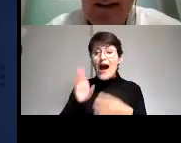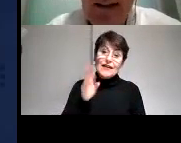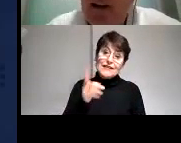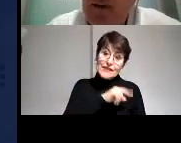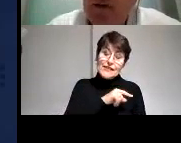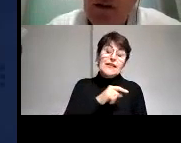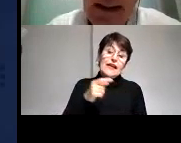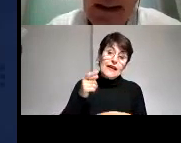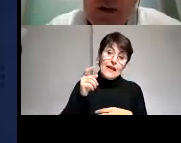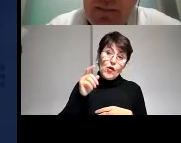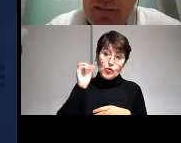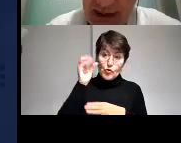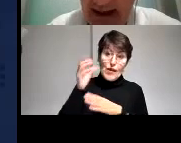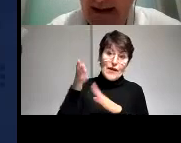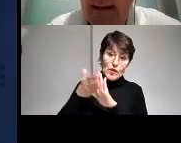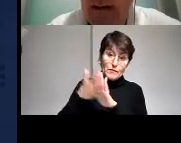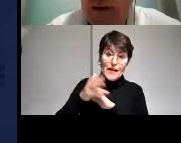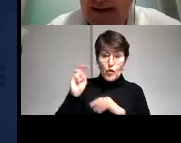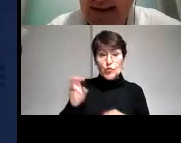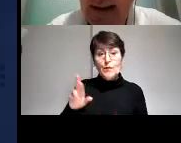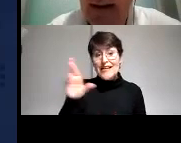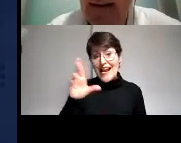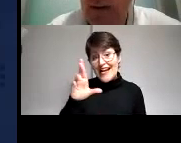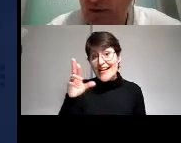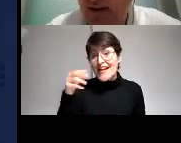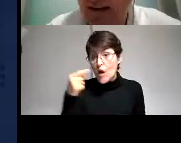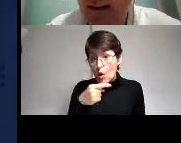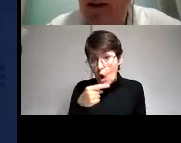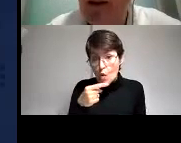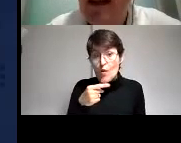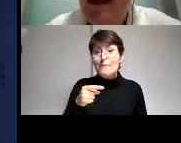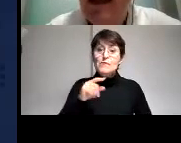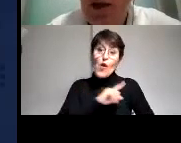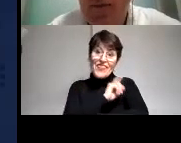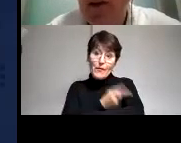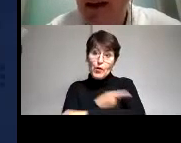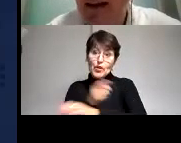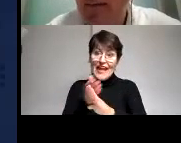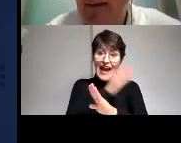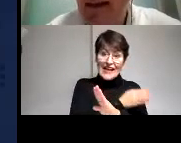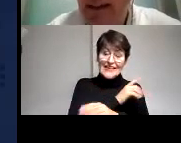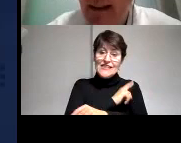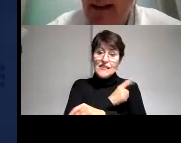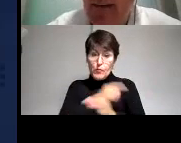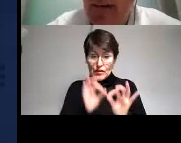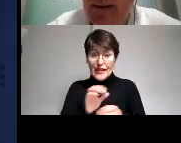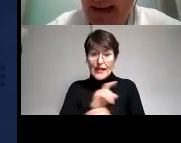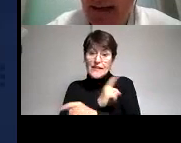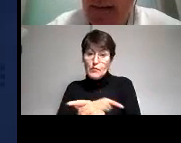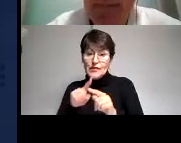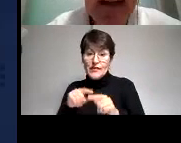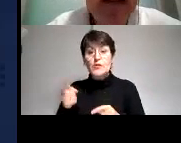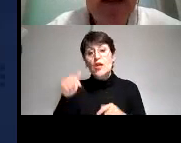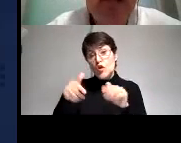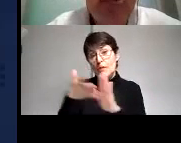webinars anteriores, como son el Ergo pre-ejercicio, intra-ejercicio y post-ejercicio, y hoy vamos a hablar específicamente de